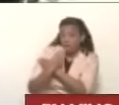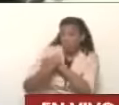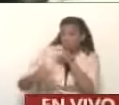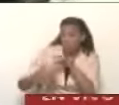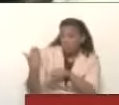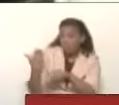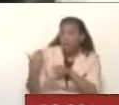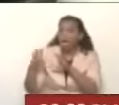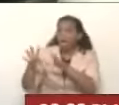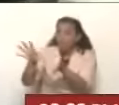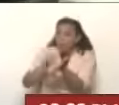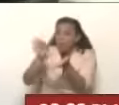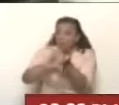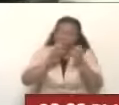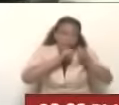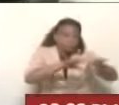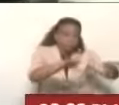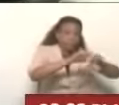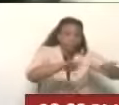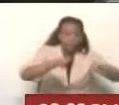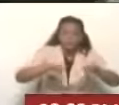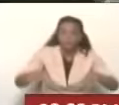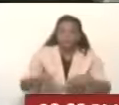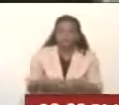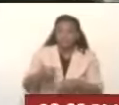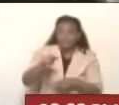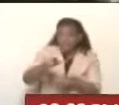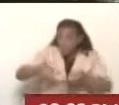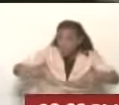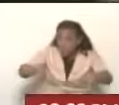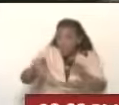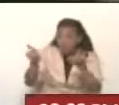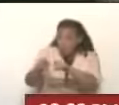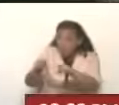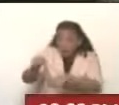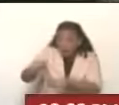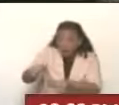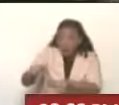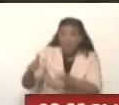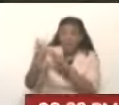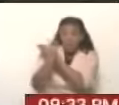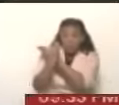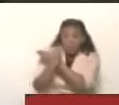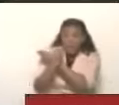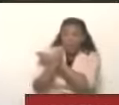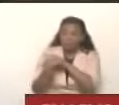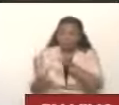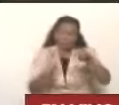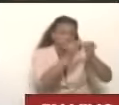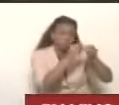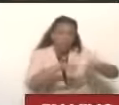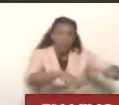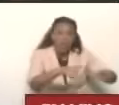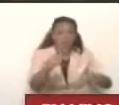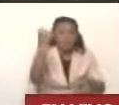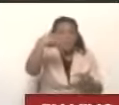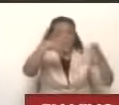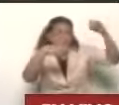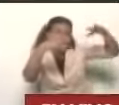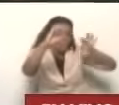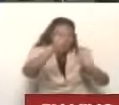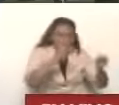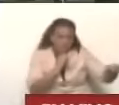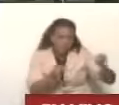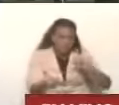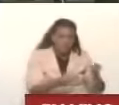por miles. Ya tenemos el modelo, sabemos dónde, el espacio, room, se arregla. ¿Qué se pone? Ponle aquí, ponle